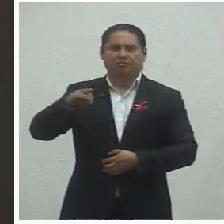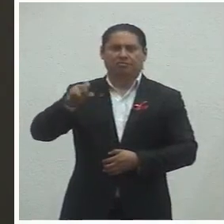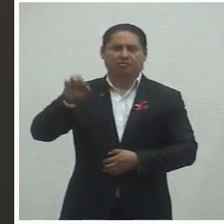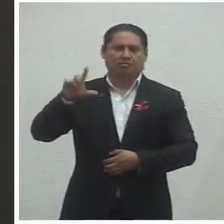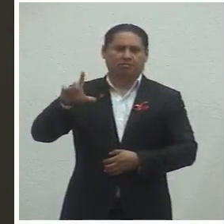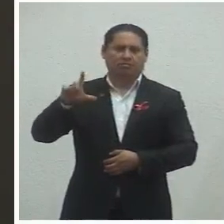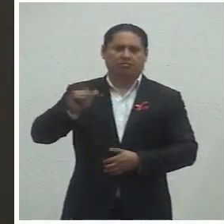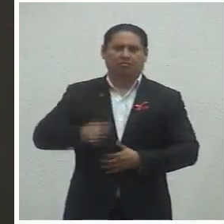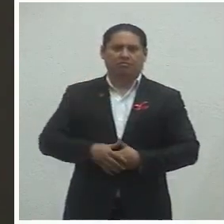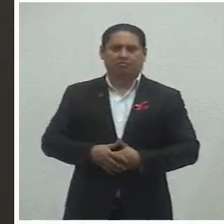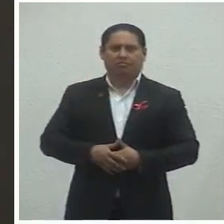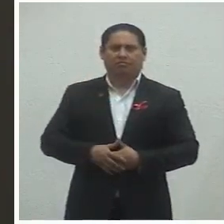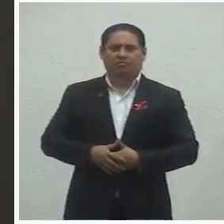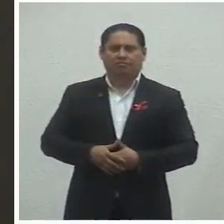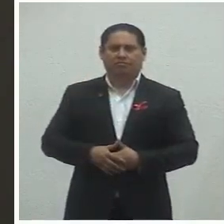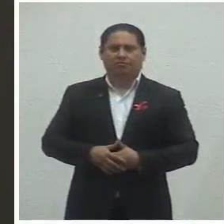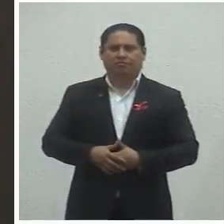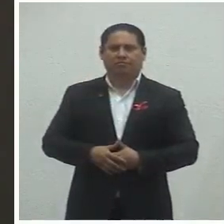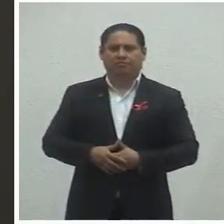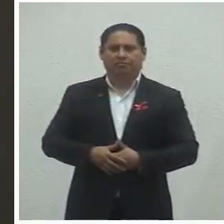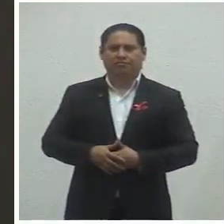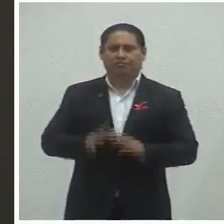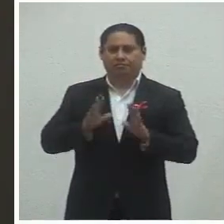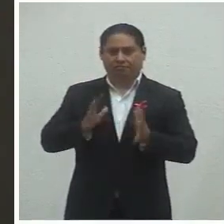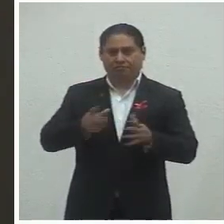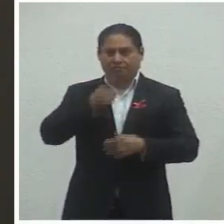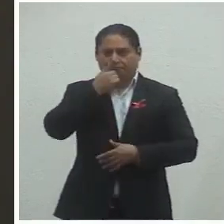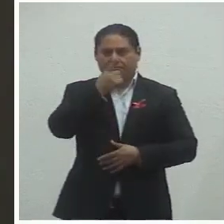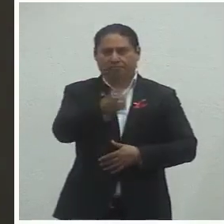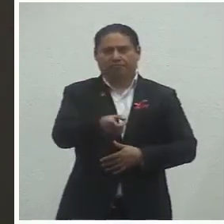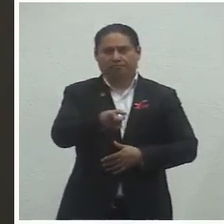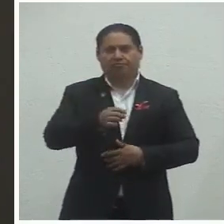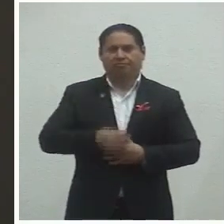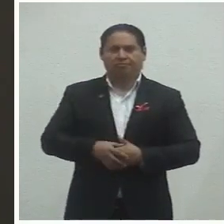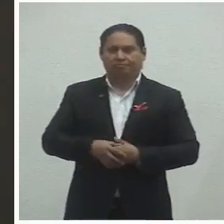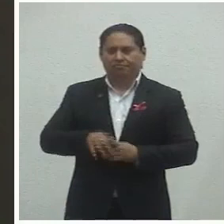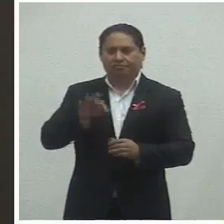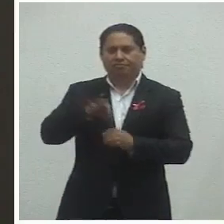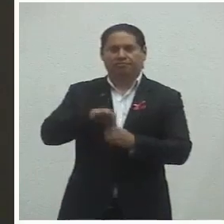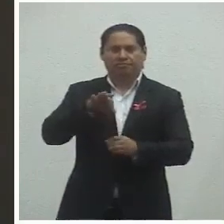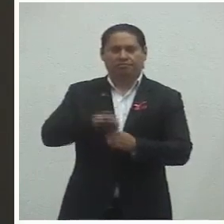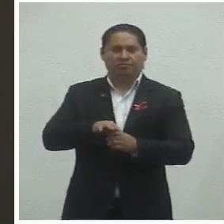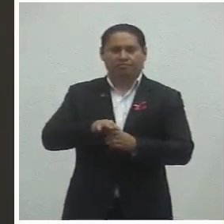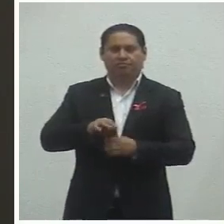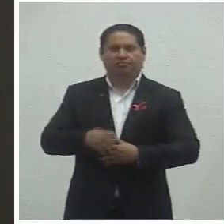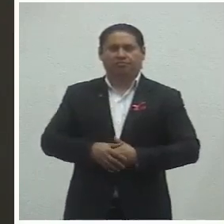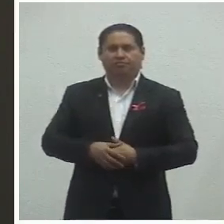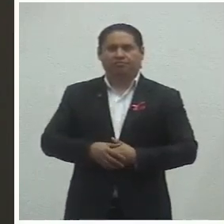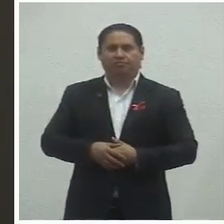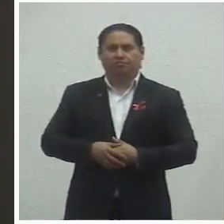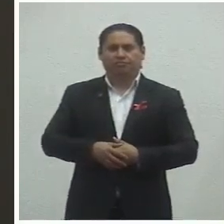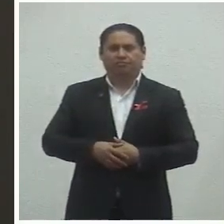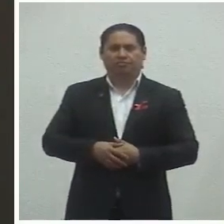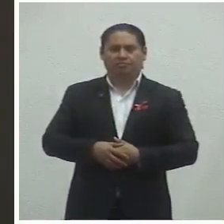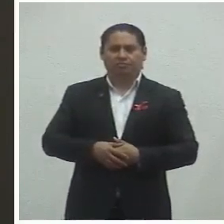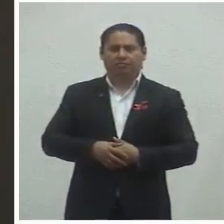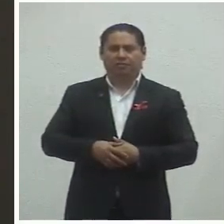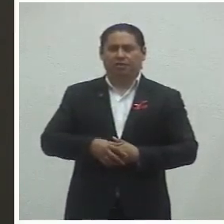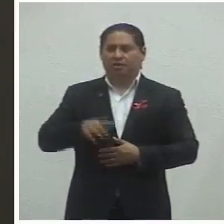López Obrador, quien ha reiterado: en la democracia, el pueblo